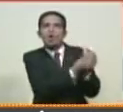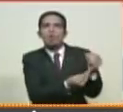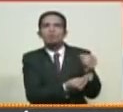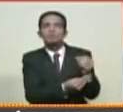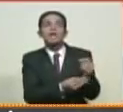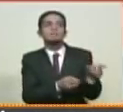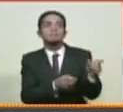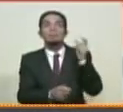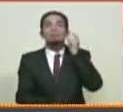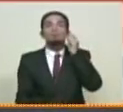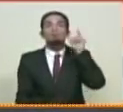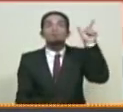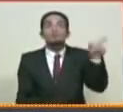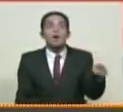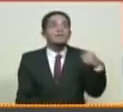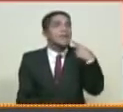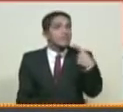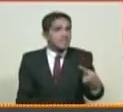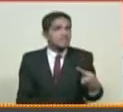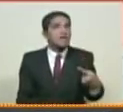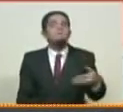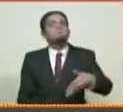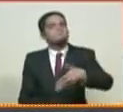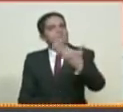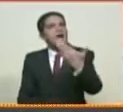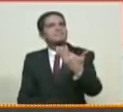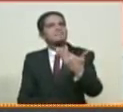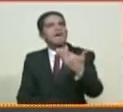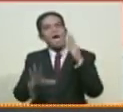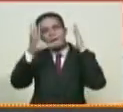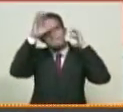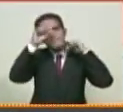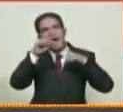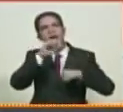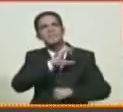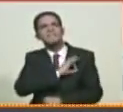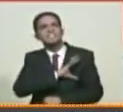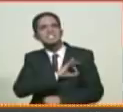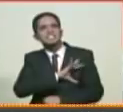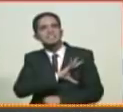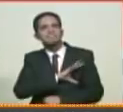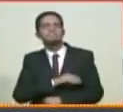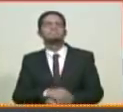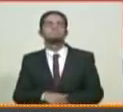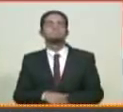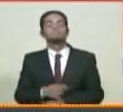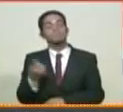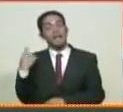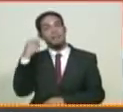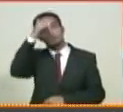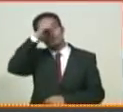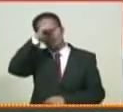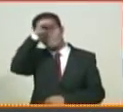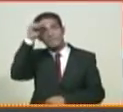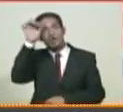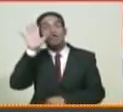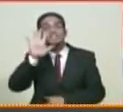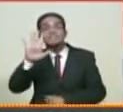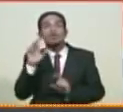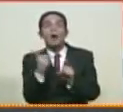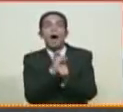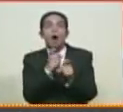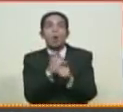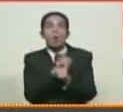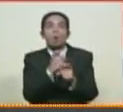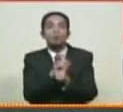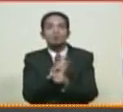y esta señora le dice que se dirija a la Embajada de Chile. El día domingo 5 de agosto, este